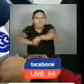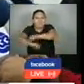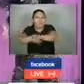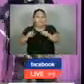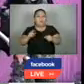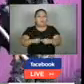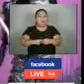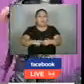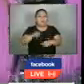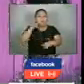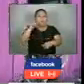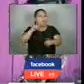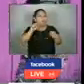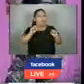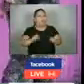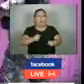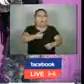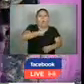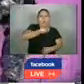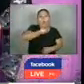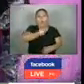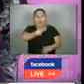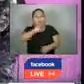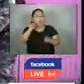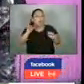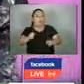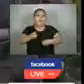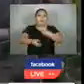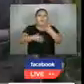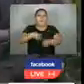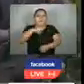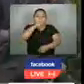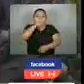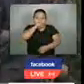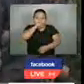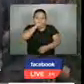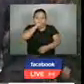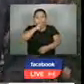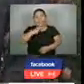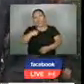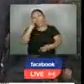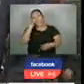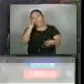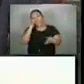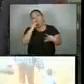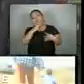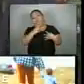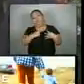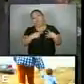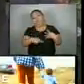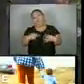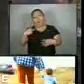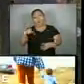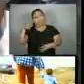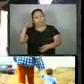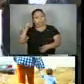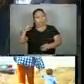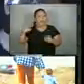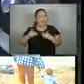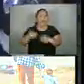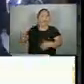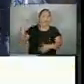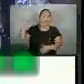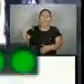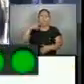límites a la libertad de prensa, a libertad de expresión. Yo todo eso solo lo escuchaba en los años 80,